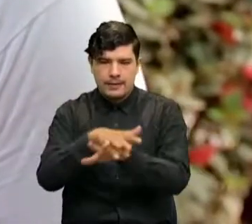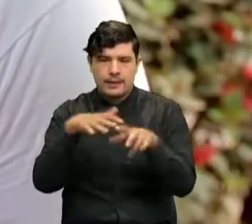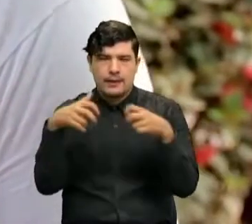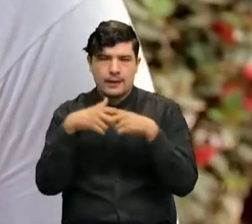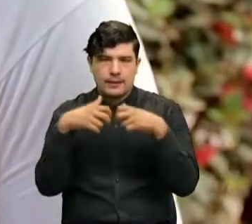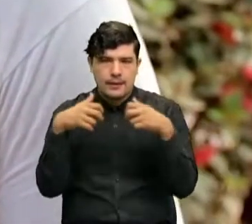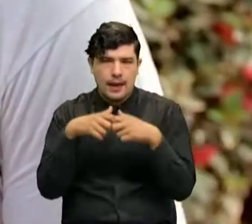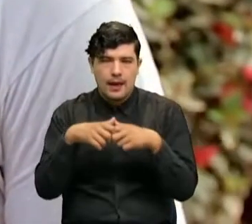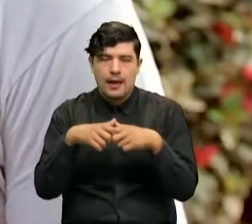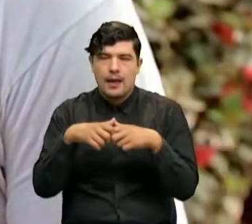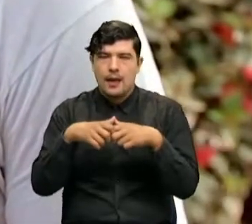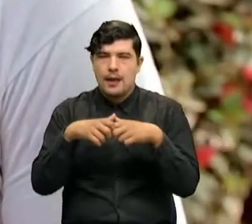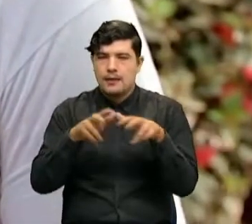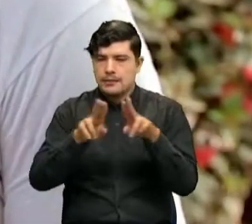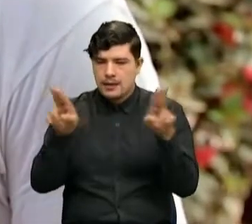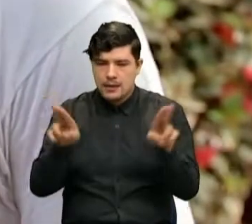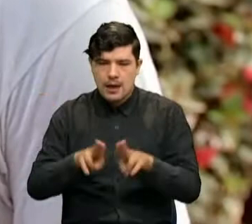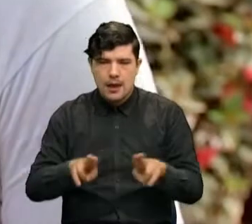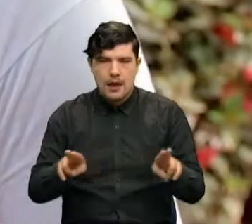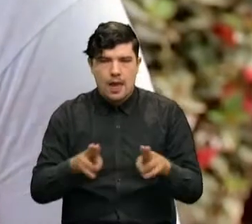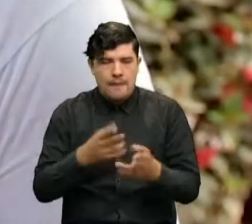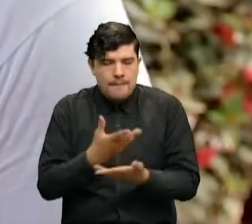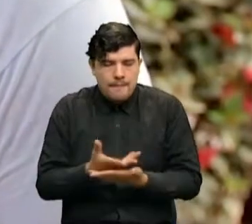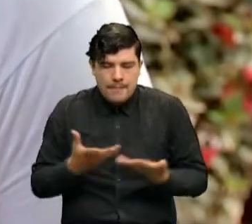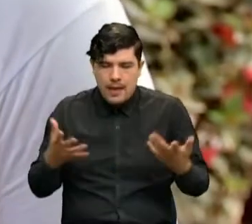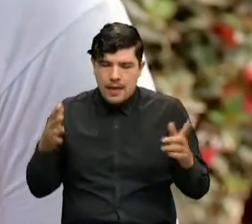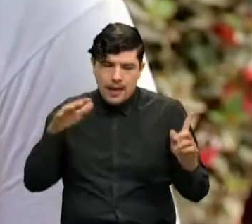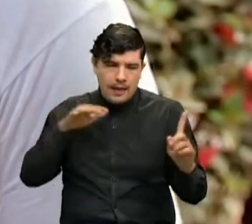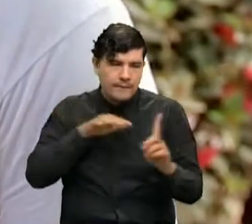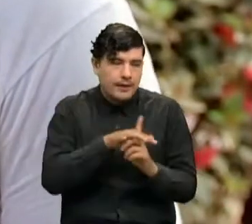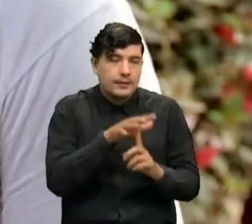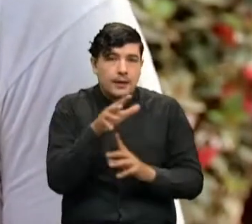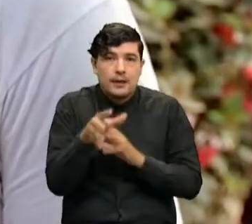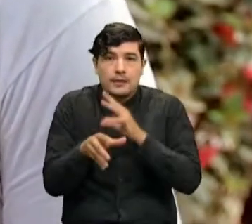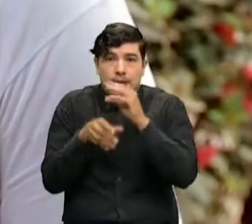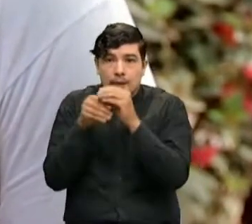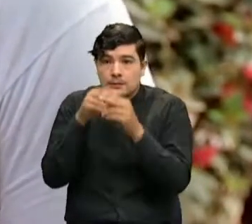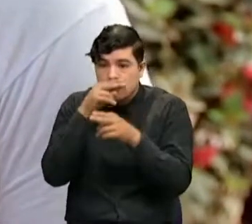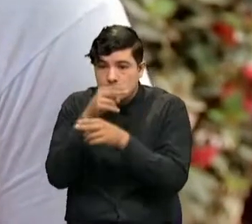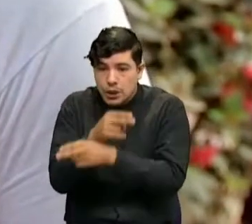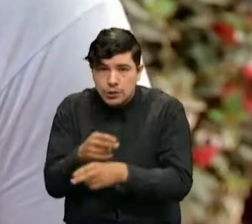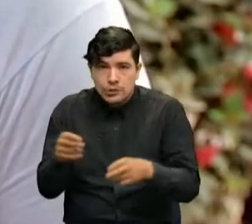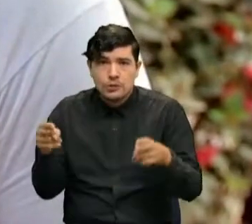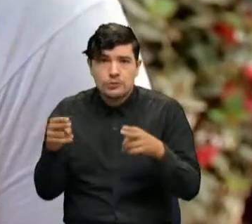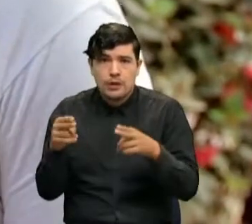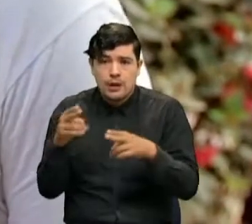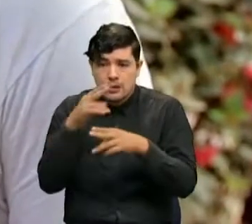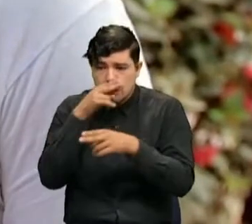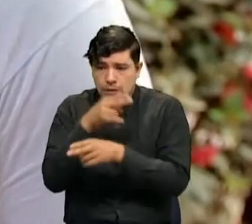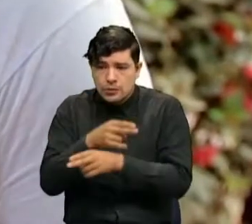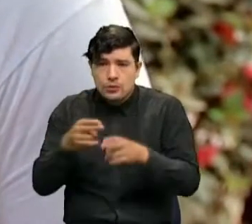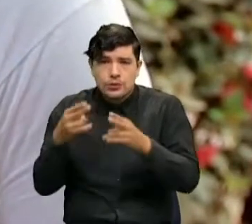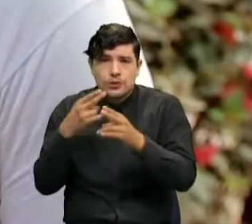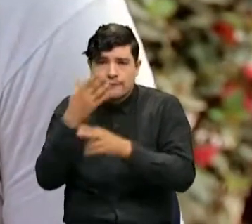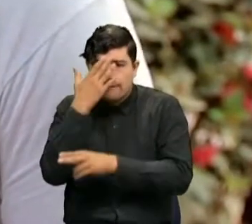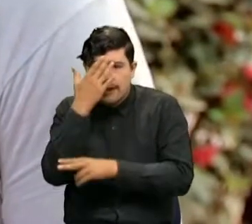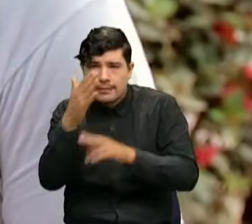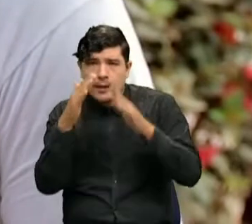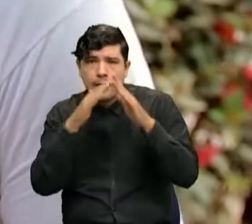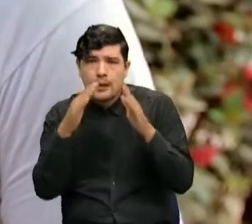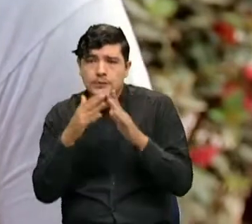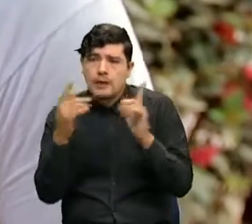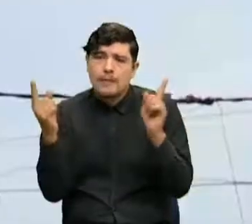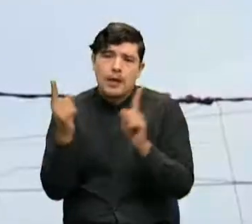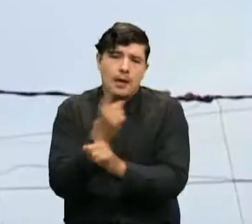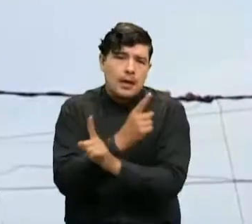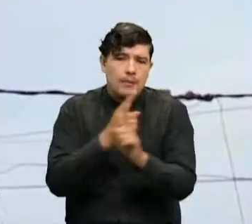energía. Entonces, y más que esto también nos preocupa que hay muchos niños en la vía y estos vehículos desafortunadamente pues pasan muy,